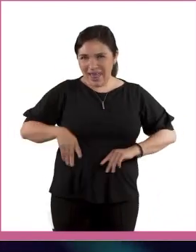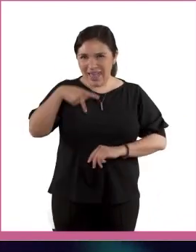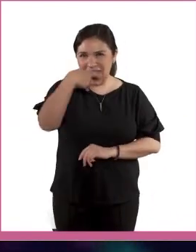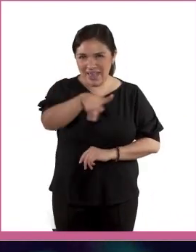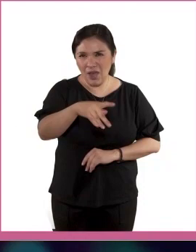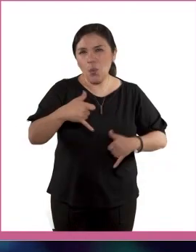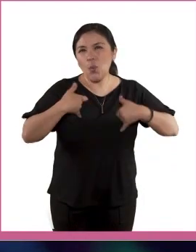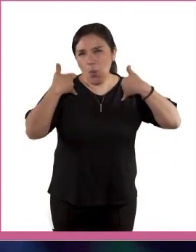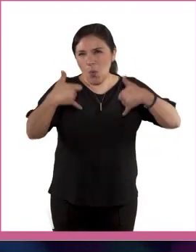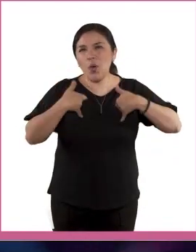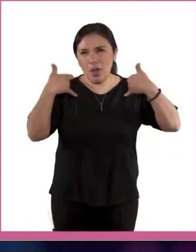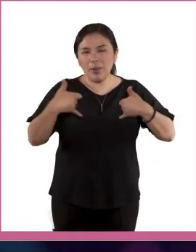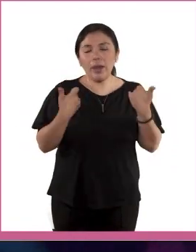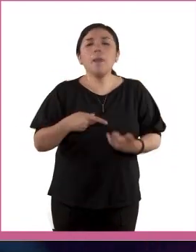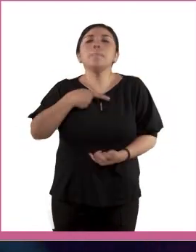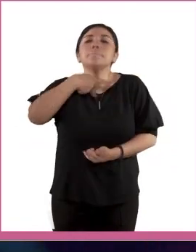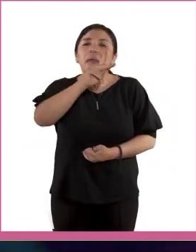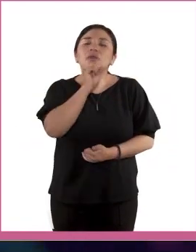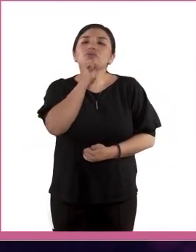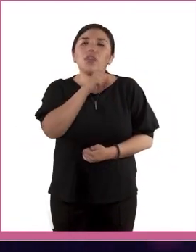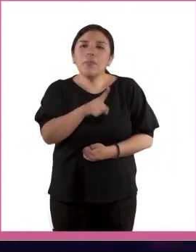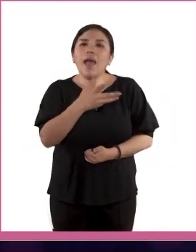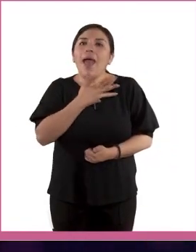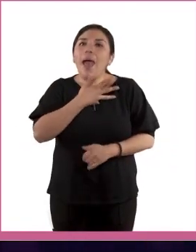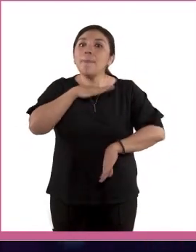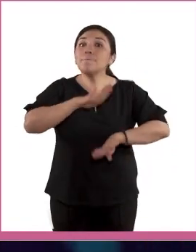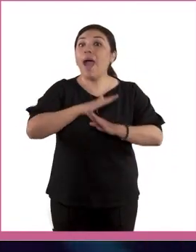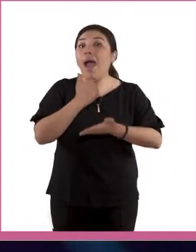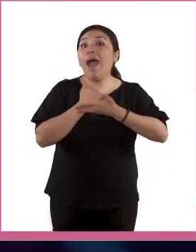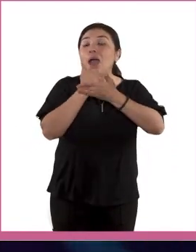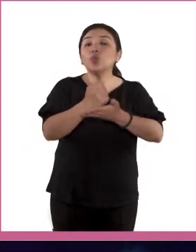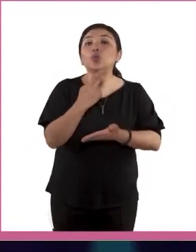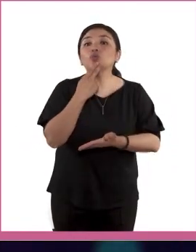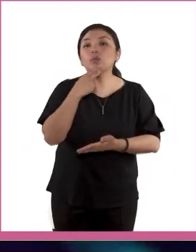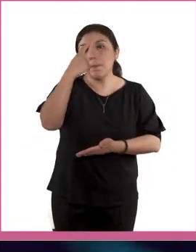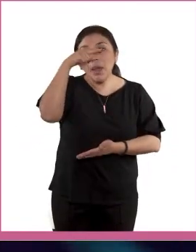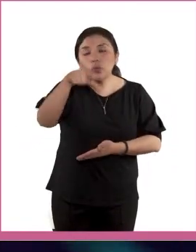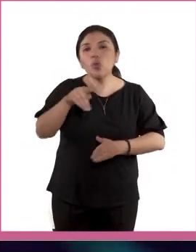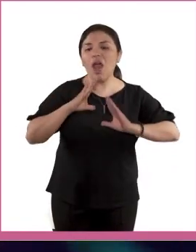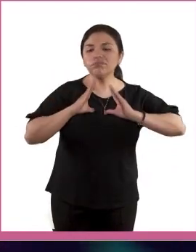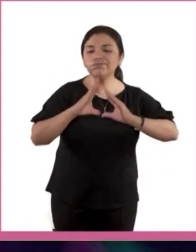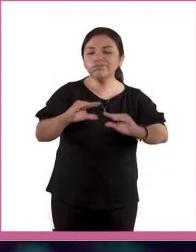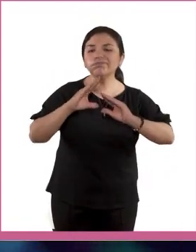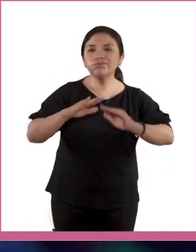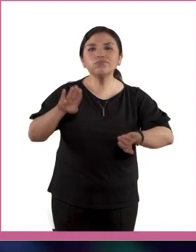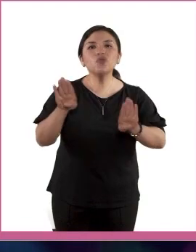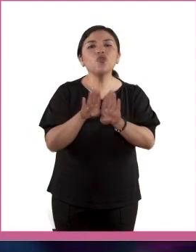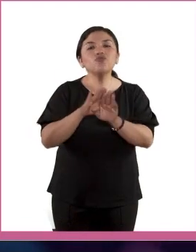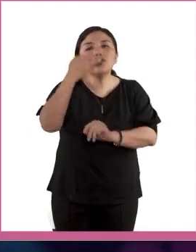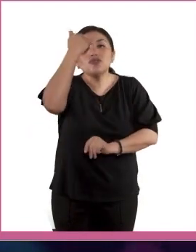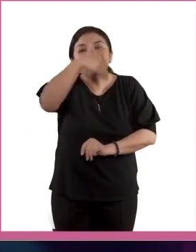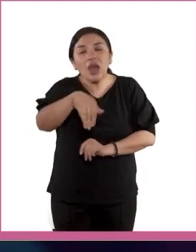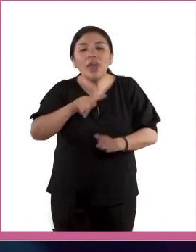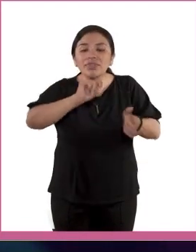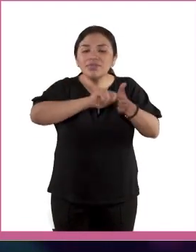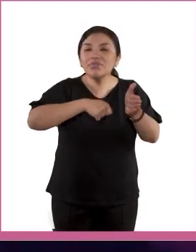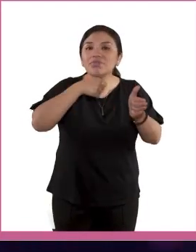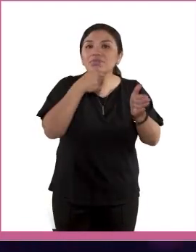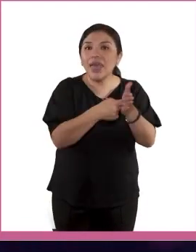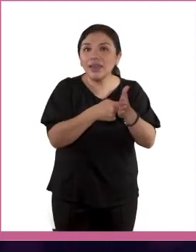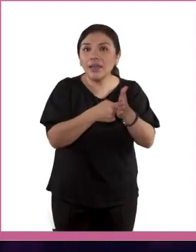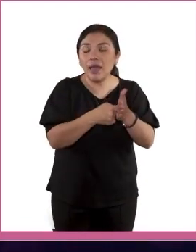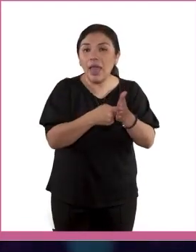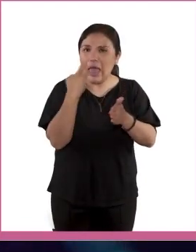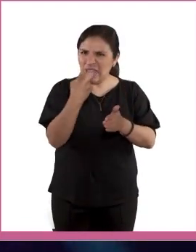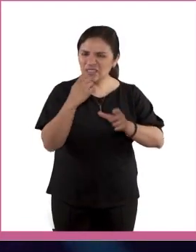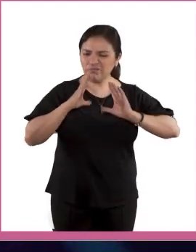edad, ¿no? de jóvenes, pero también tiene la gran ventaja de ofrecerles una formación